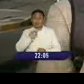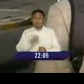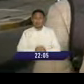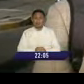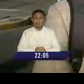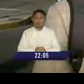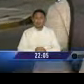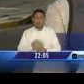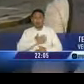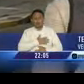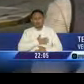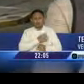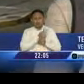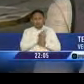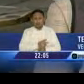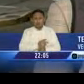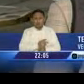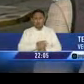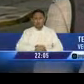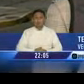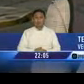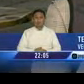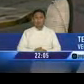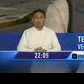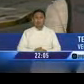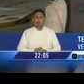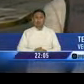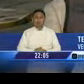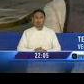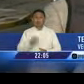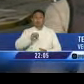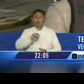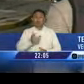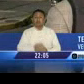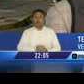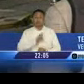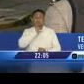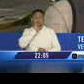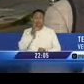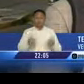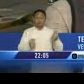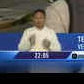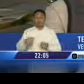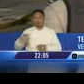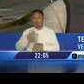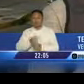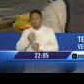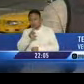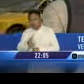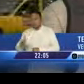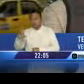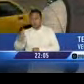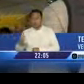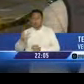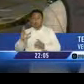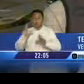tomando seguridad, un poco lo que se puede. Ajá. Siempre estaciono el carro en un lugar seguro, ya en la